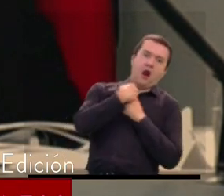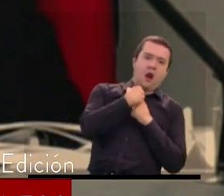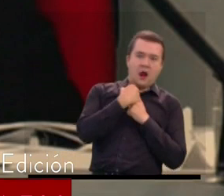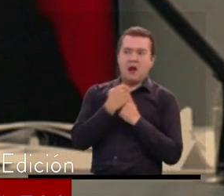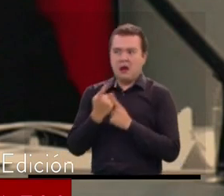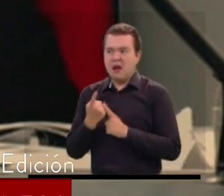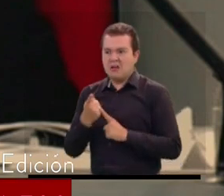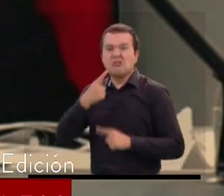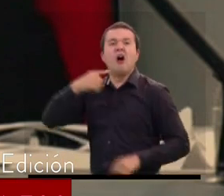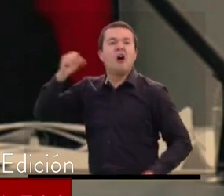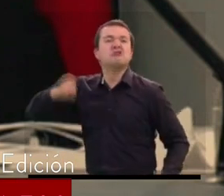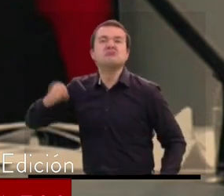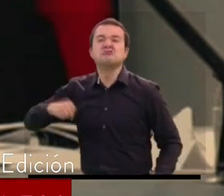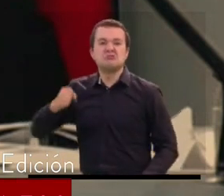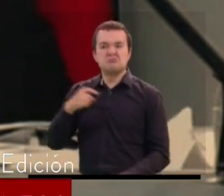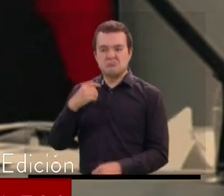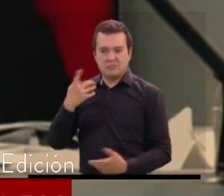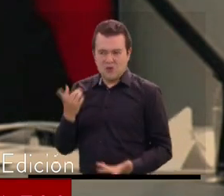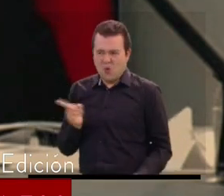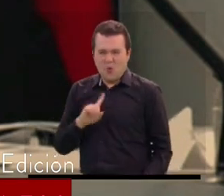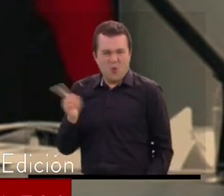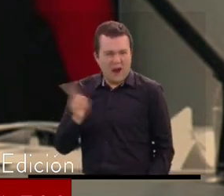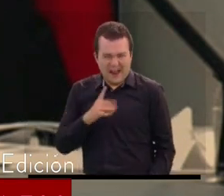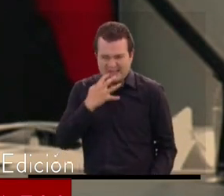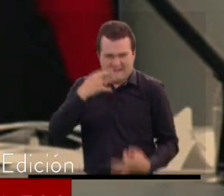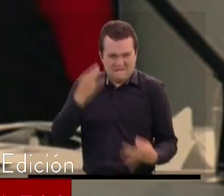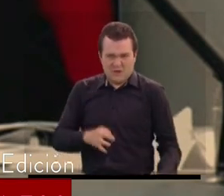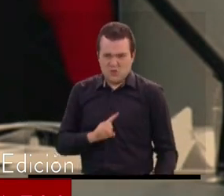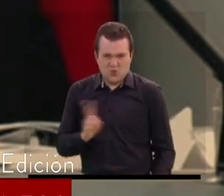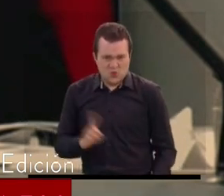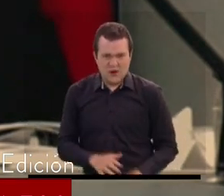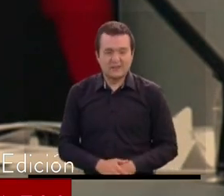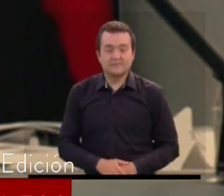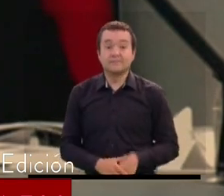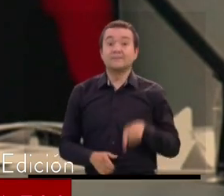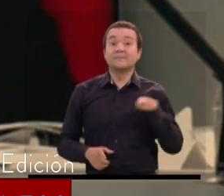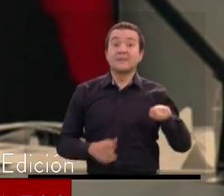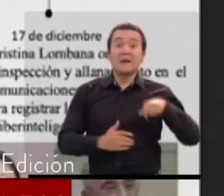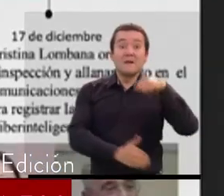que no corresponden a la realidad. Holmes